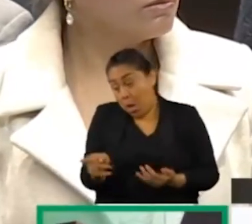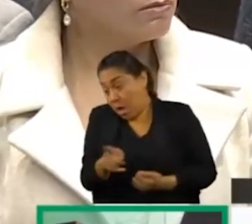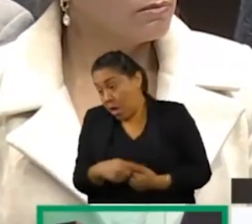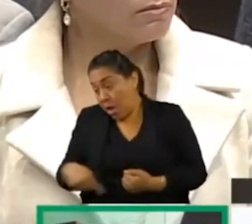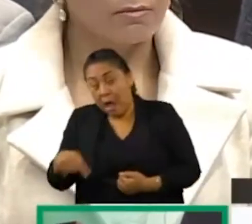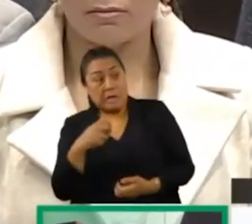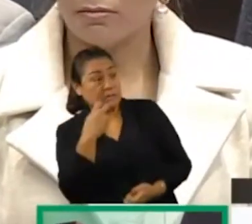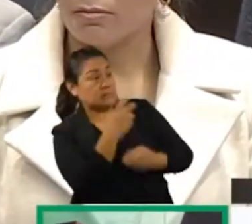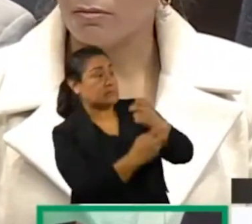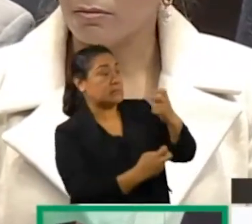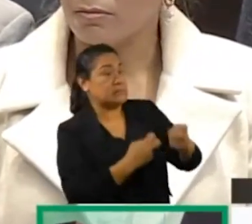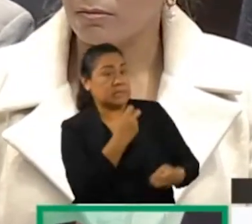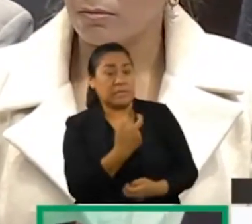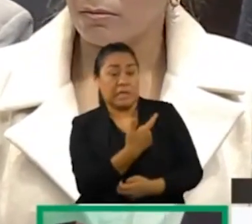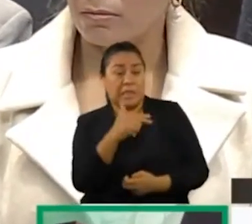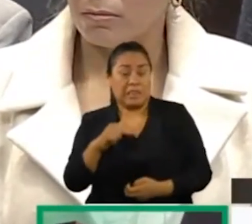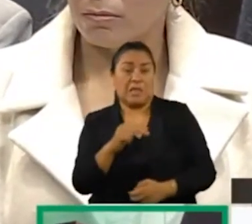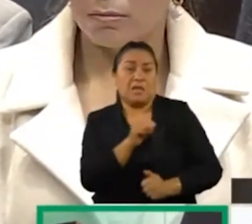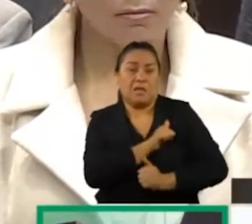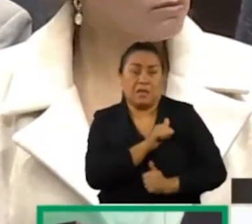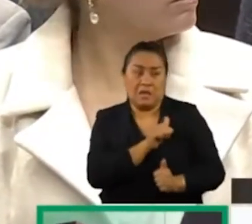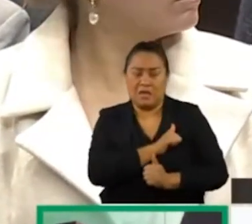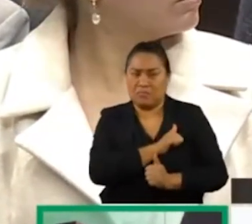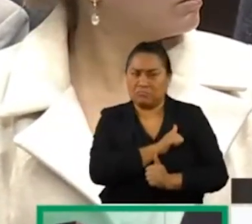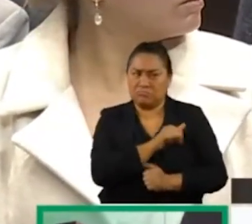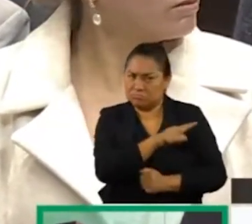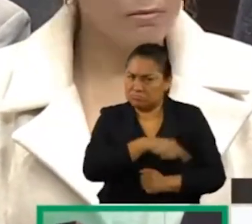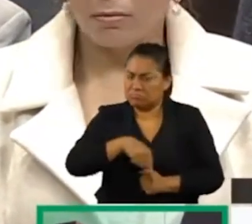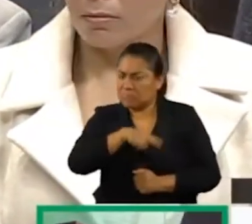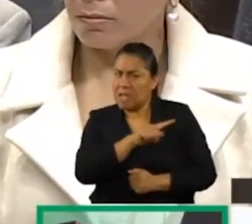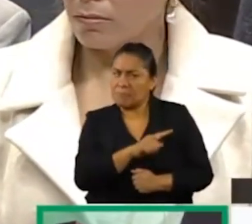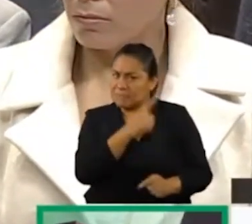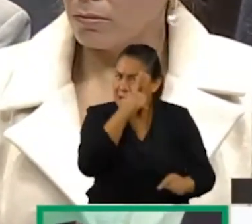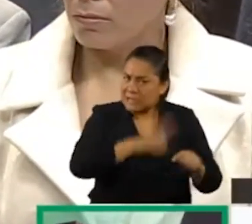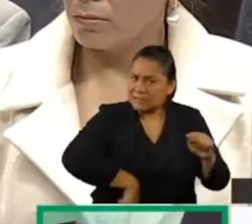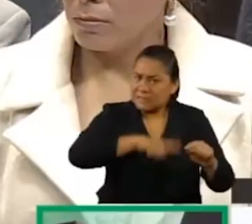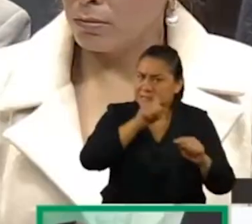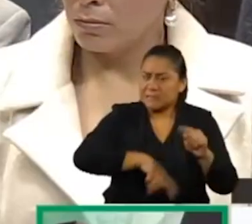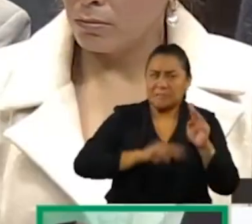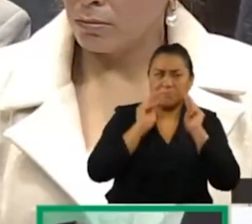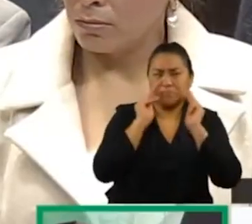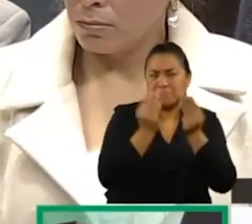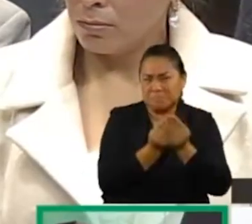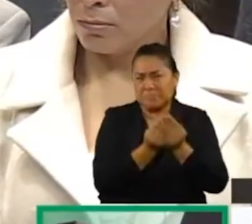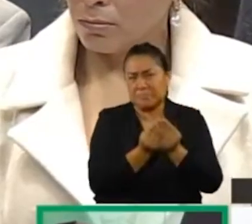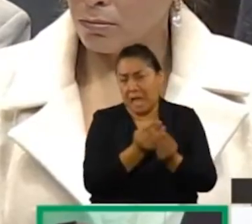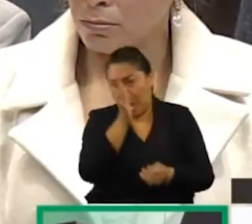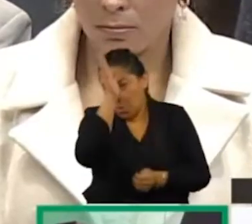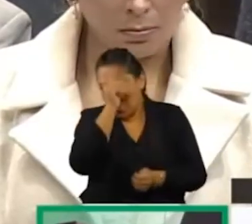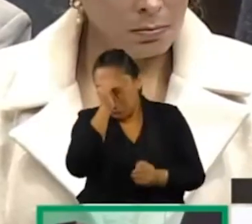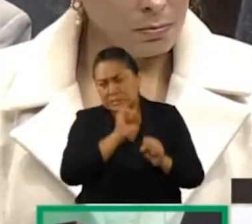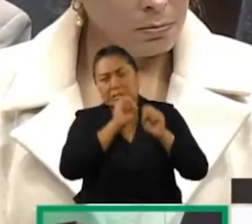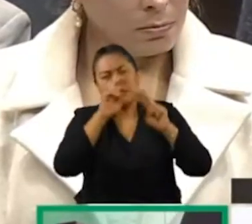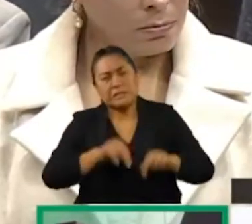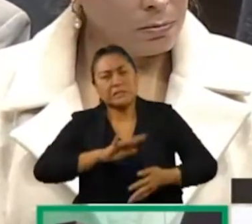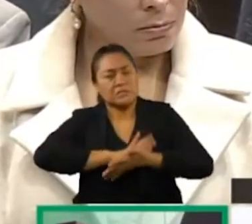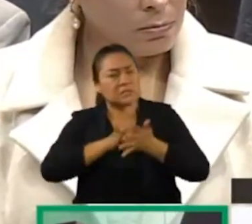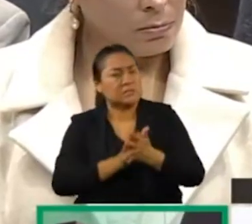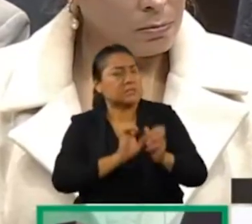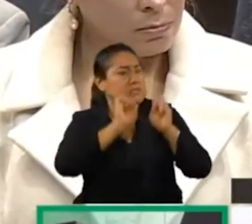y al Ejército, que enfrenta el crimen sin pactos y sin simulaciones. Que no se